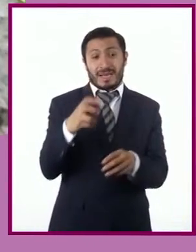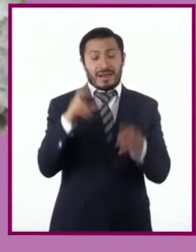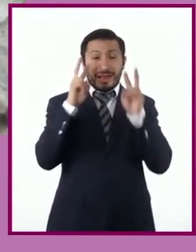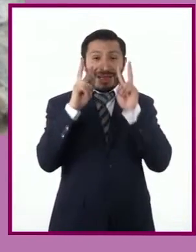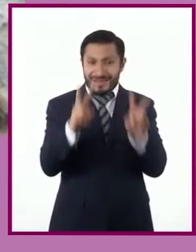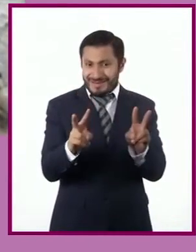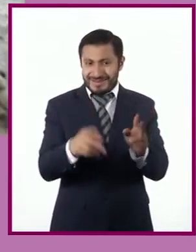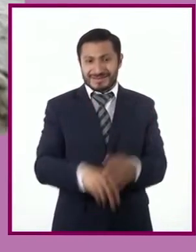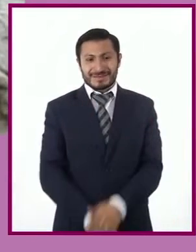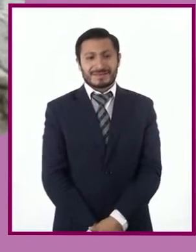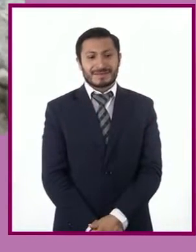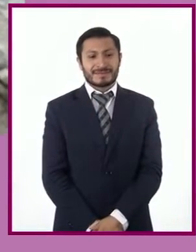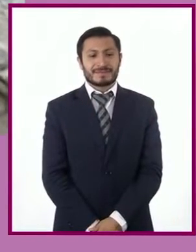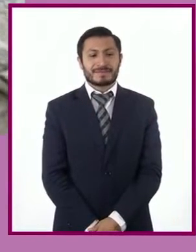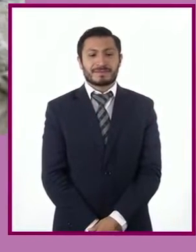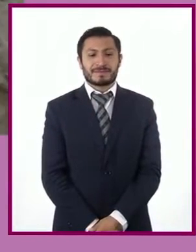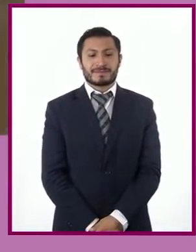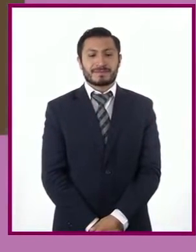imágenes.